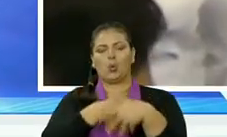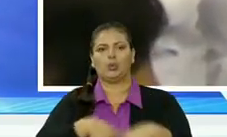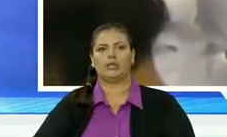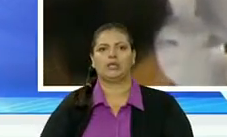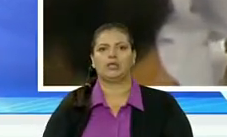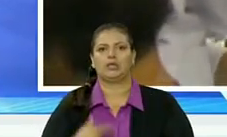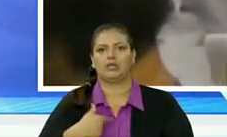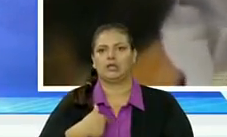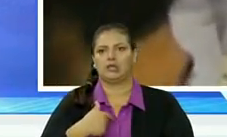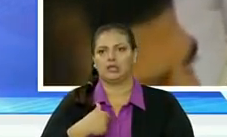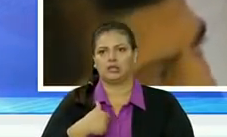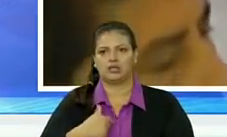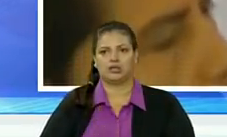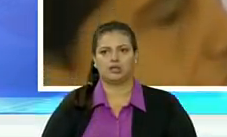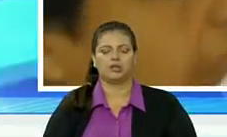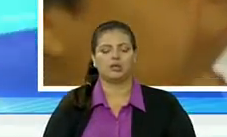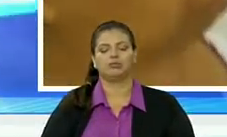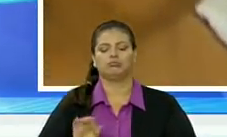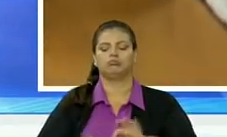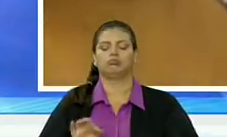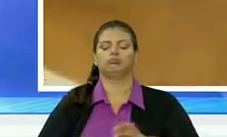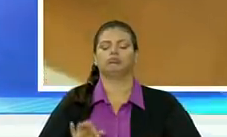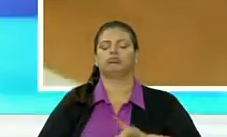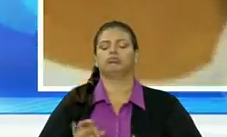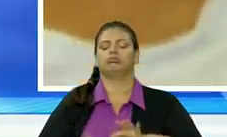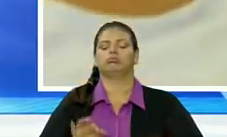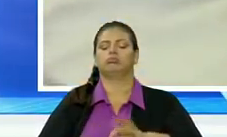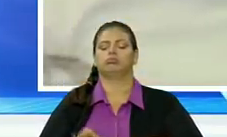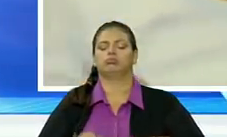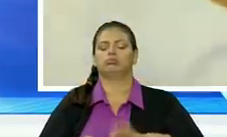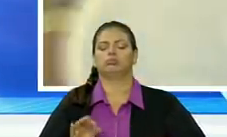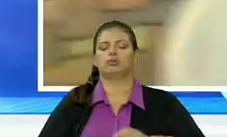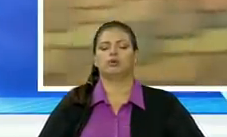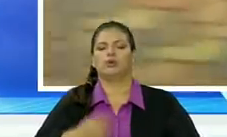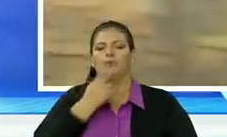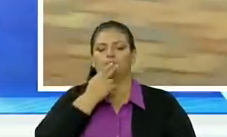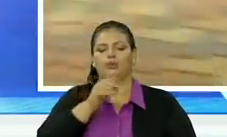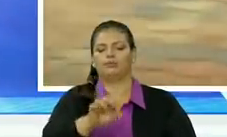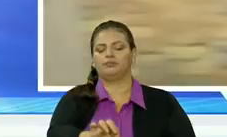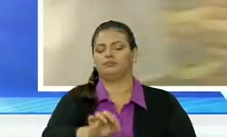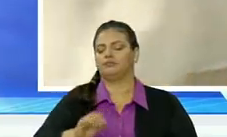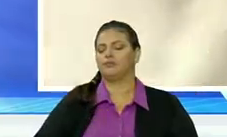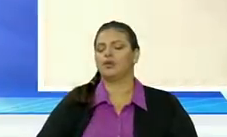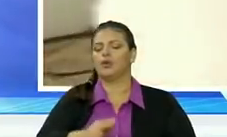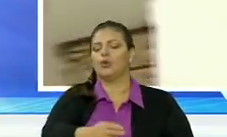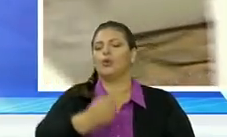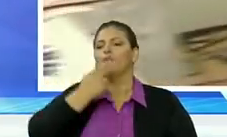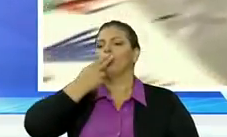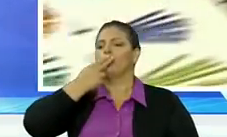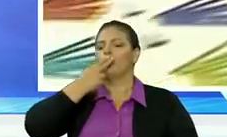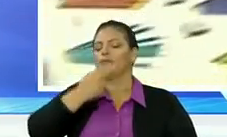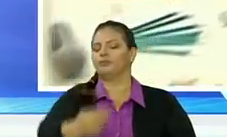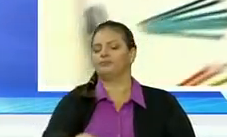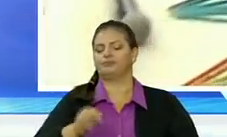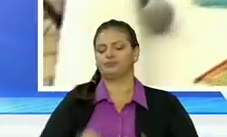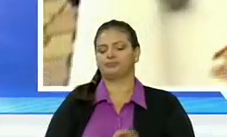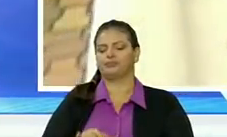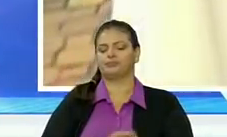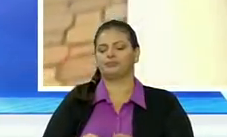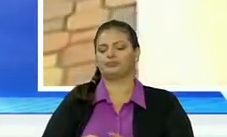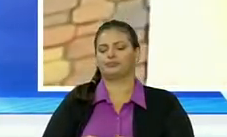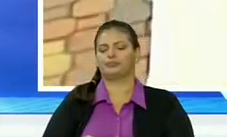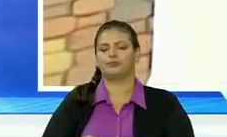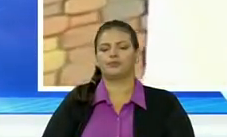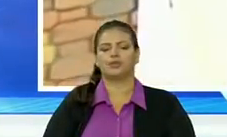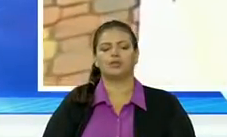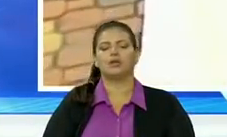estaba tiquitiqui. Y yo hacía así, un tabaco, y tenía el tabaco por acá. Tiquitiqui. Prendía otro, lo ponía por acá. No me daban cuenta. O sea, casi como chimenea,